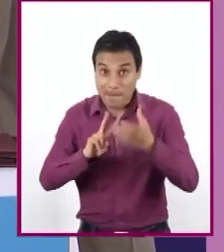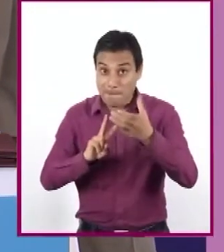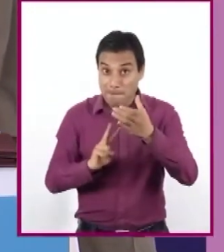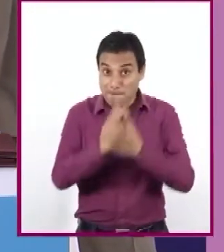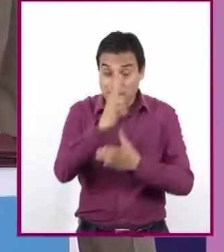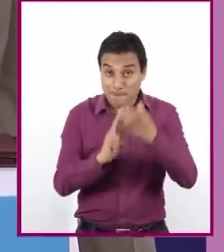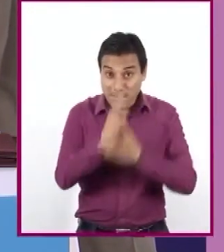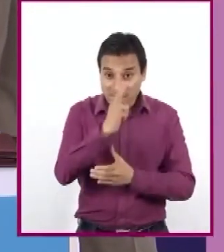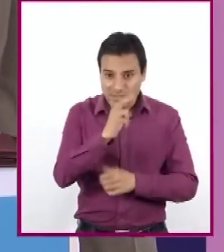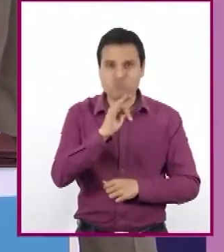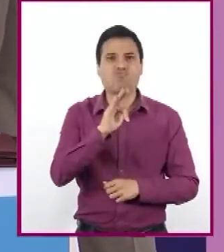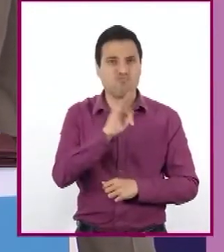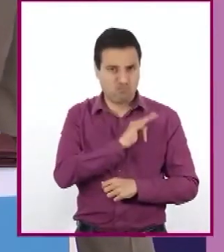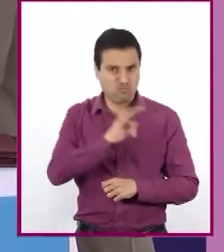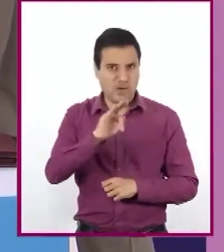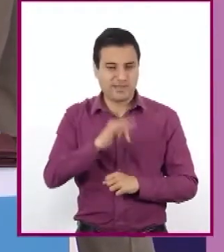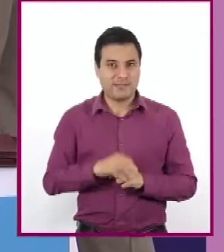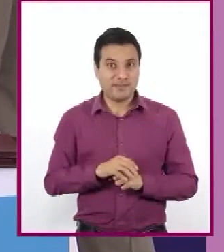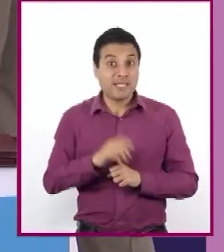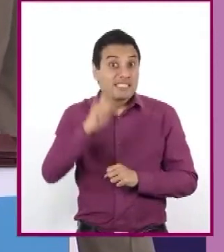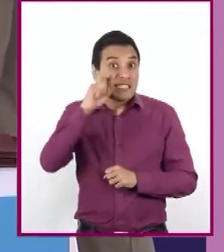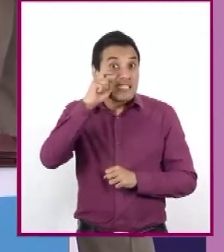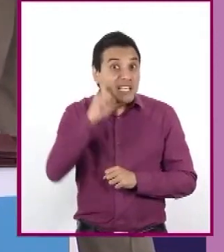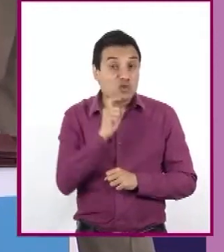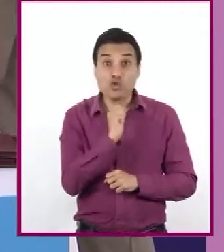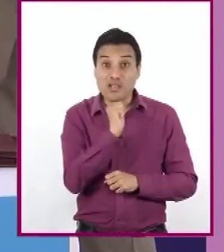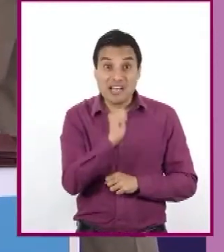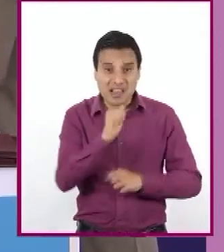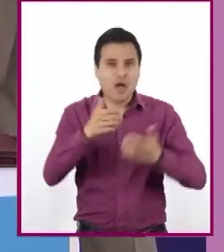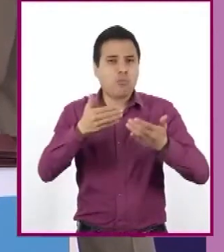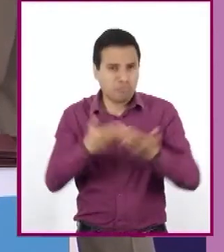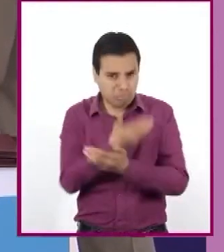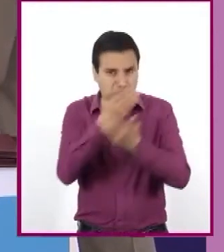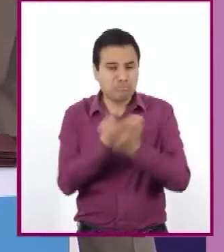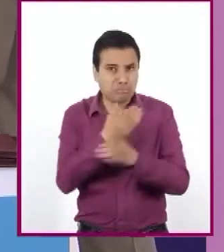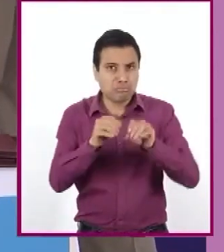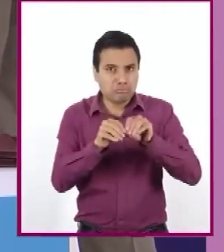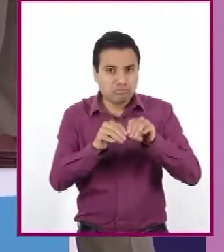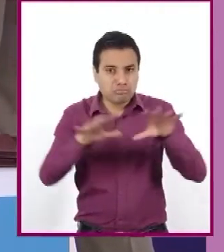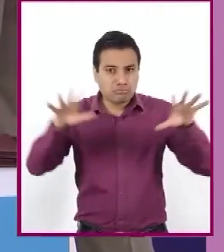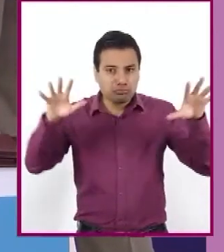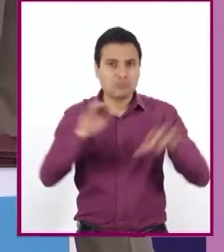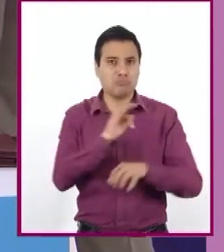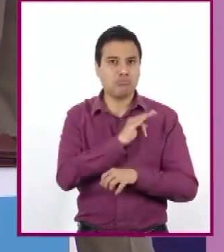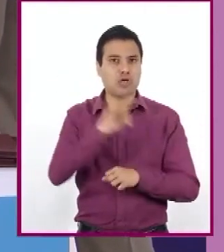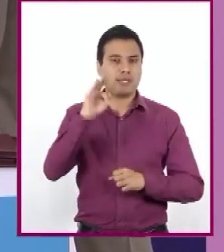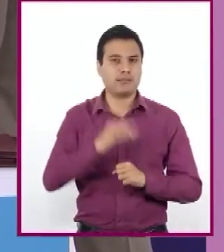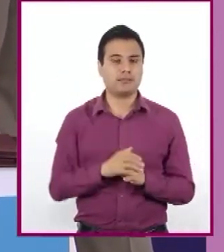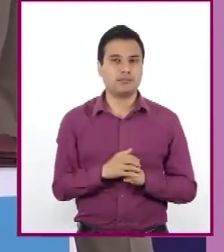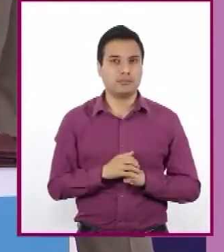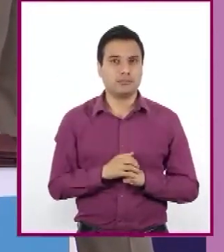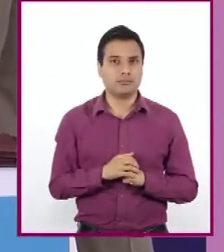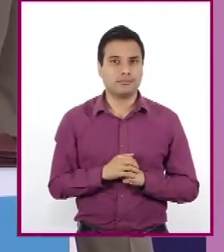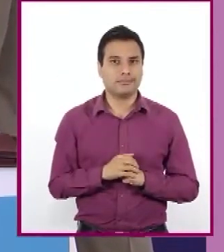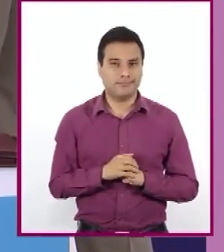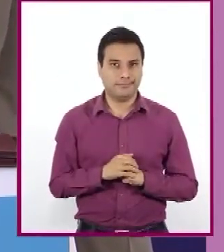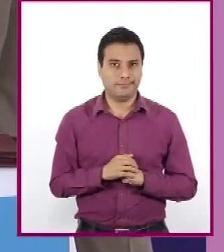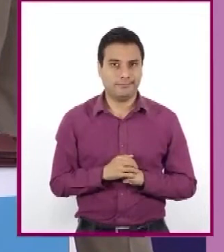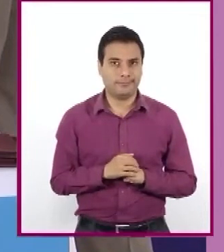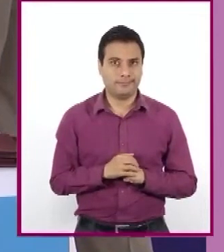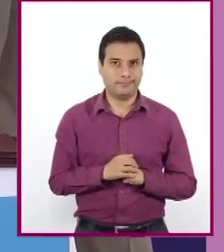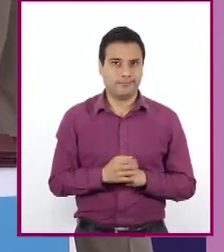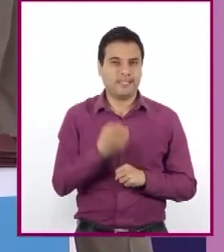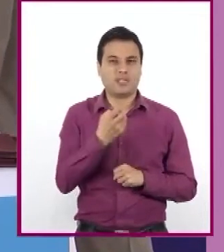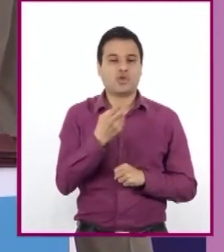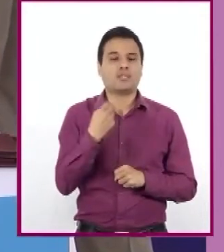pueden reproducirse de forma asexual? Para identificar este tipo de reproducción en las plantas, llamadas propagación